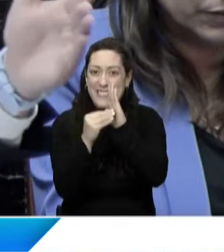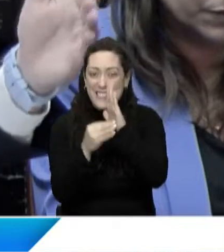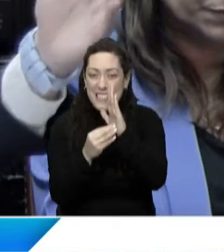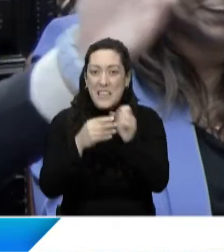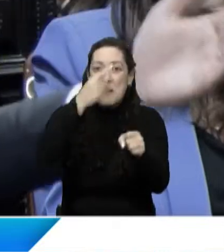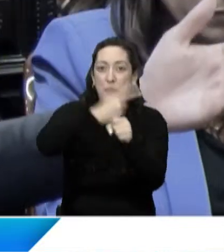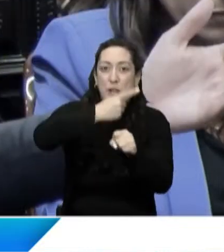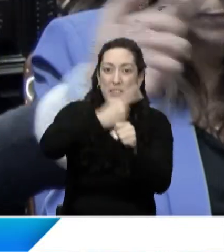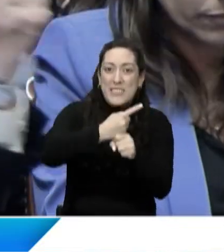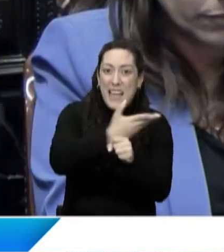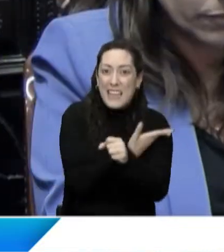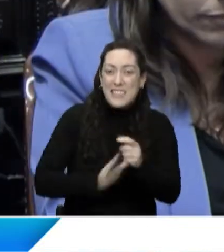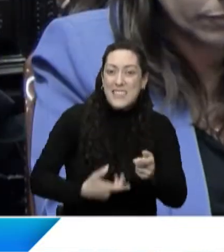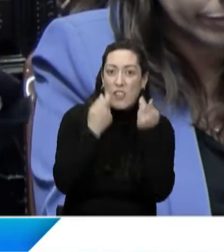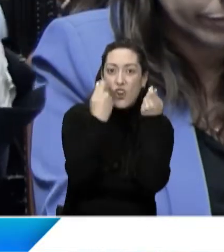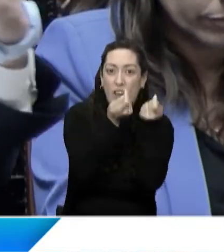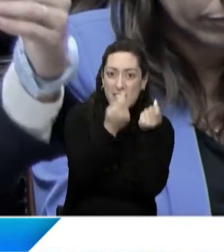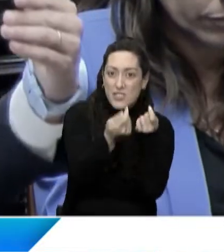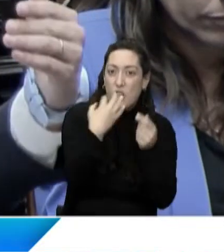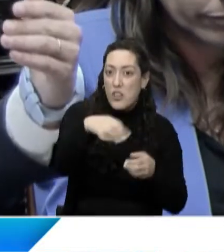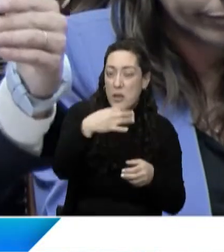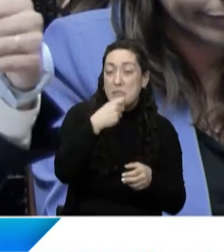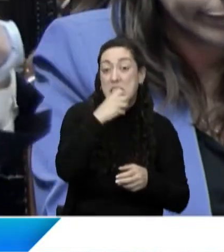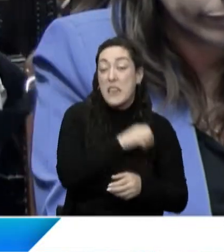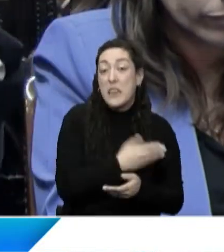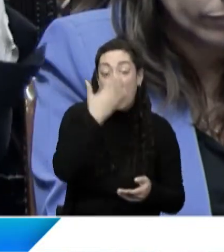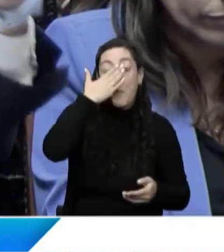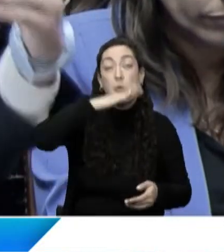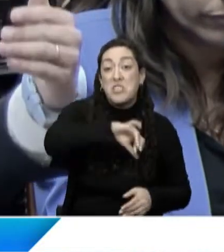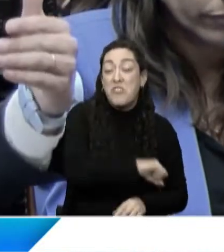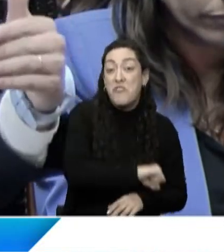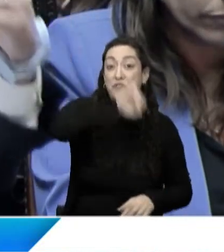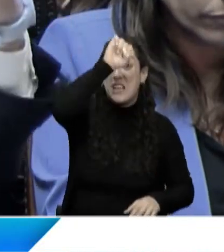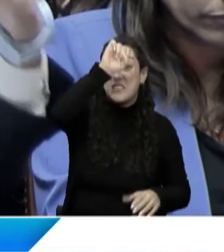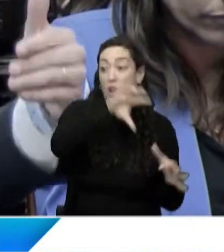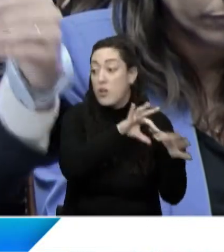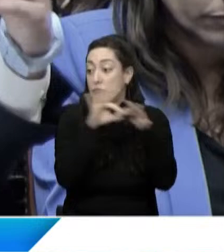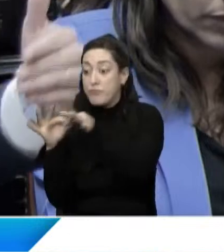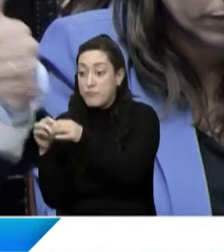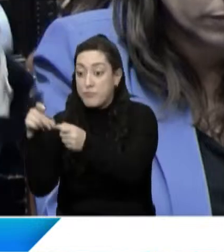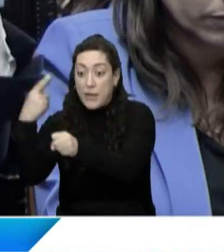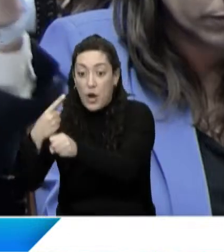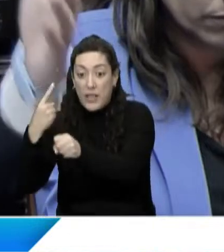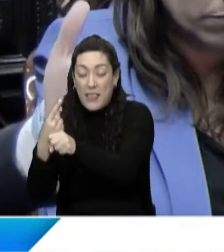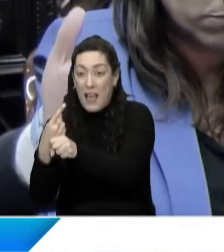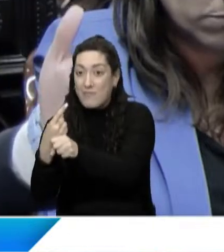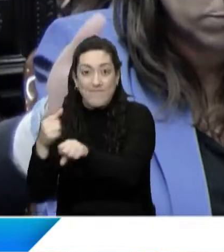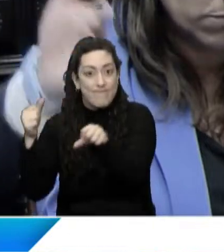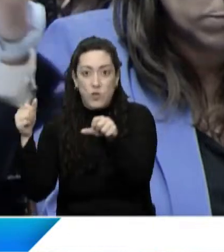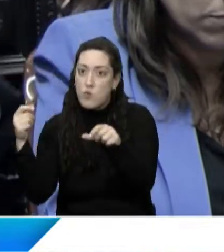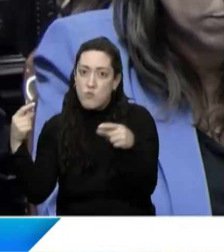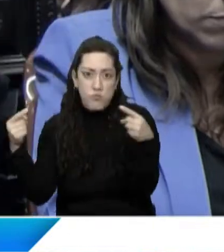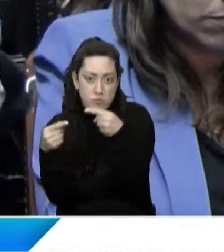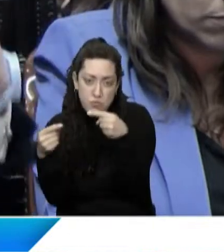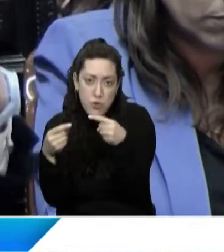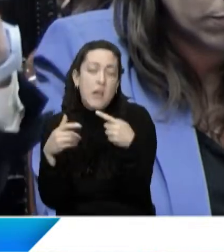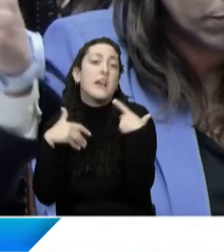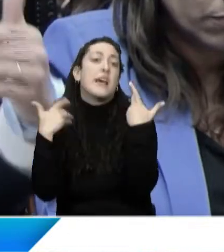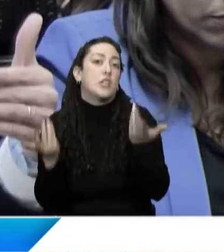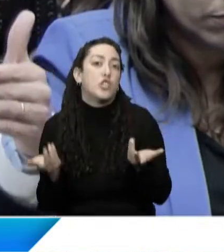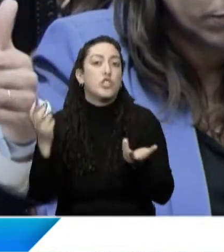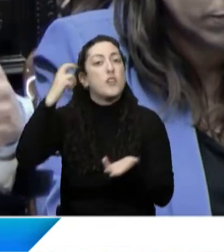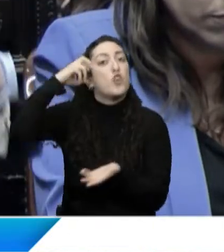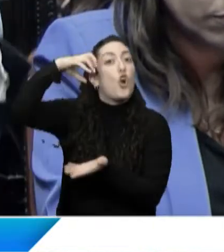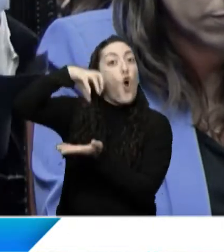priorizarse el gasto del Estado. Si después por la inflación no corresponde esa prioridad señalada en el presupuesto, lo que viene a hacer